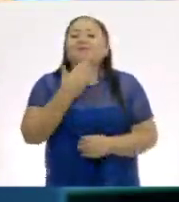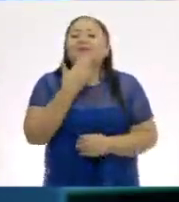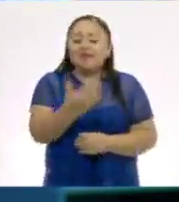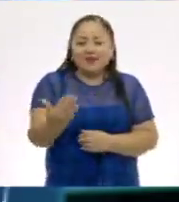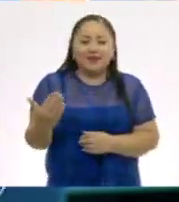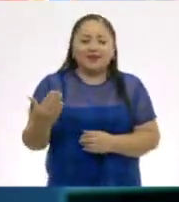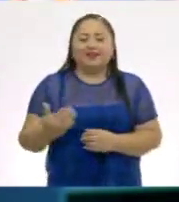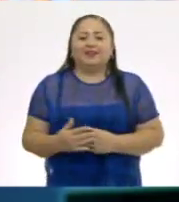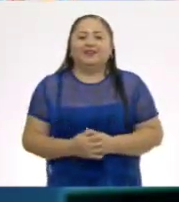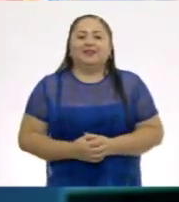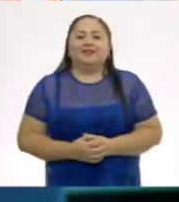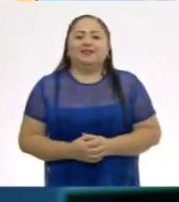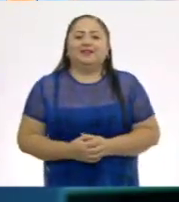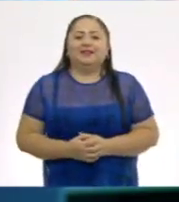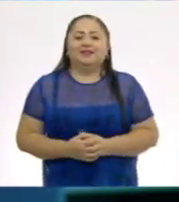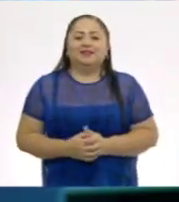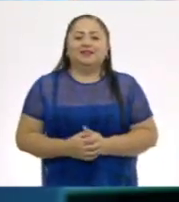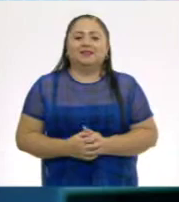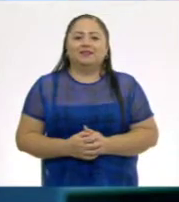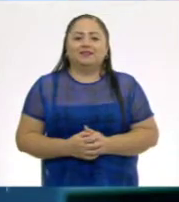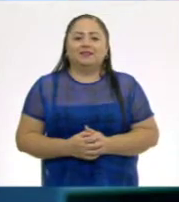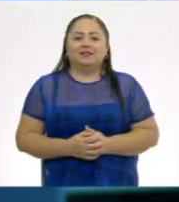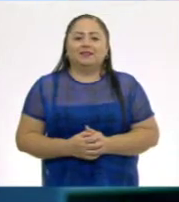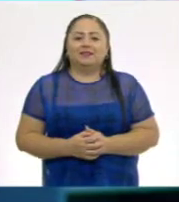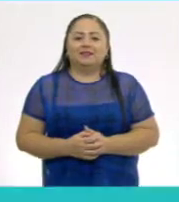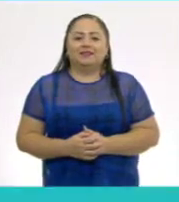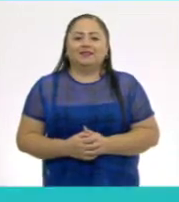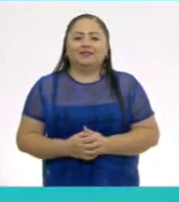¡Muy bien!